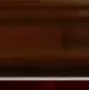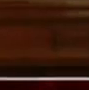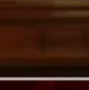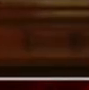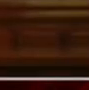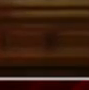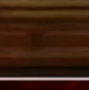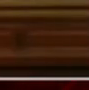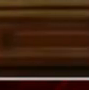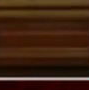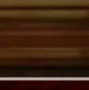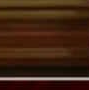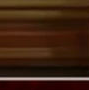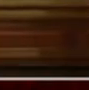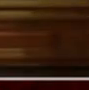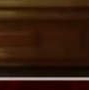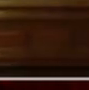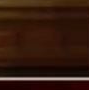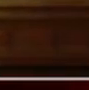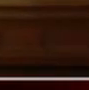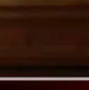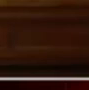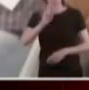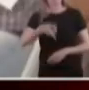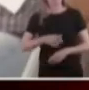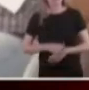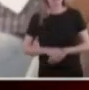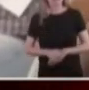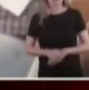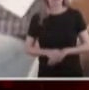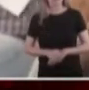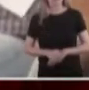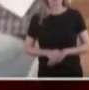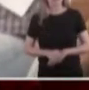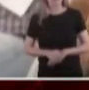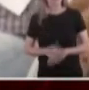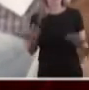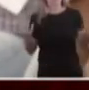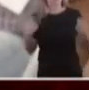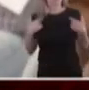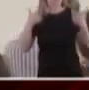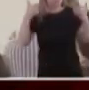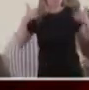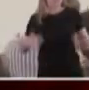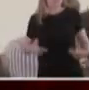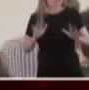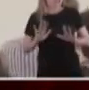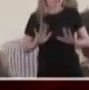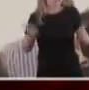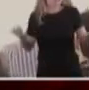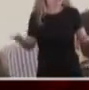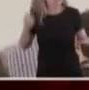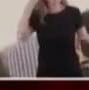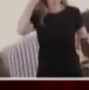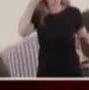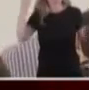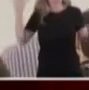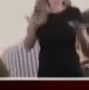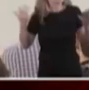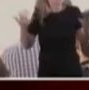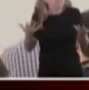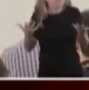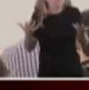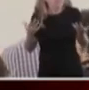elementos que sustentan su posición para Ahí es donde está el problema El problema no es un problema de opinión